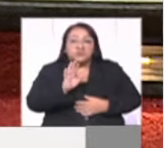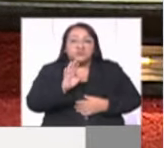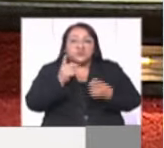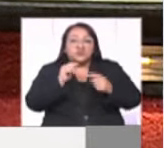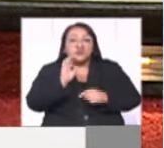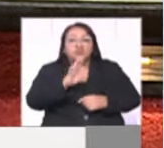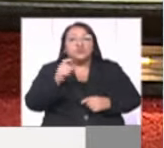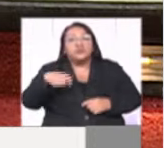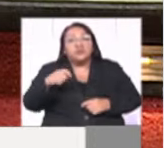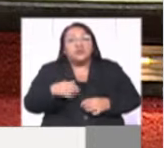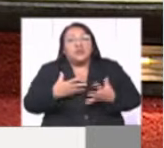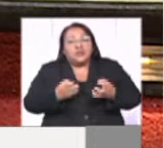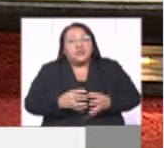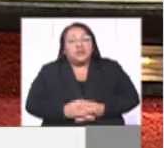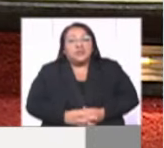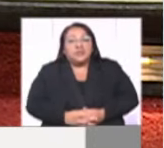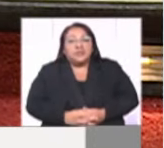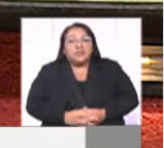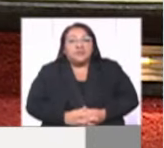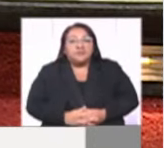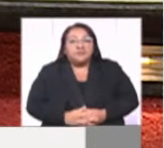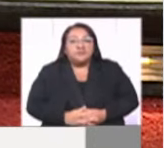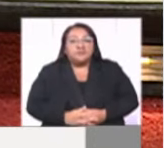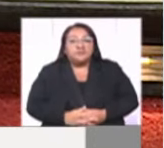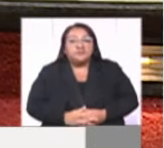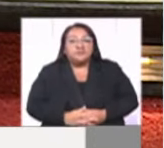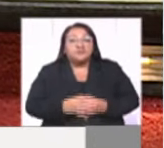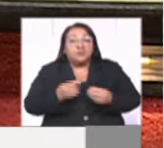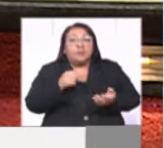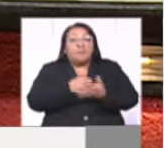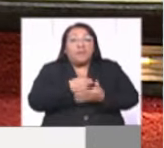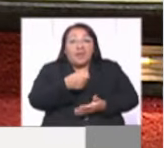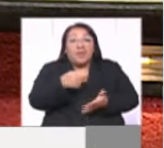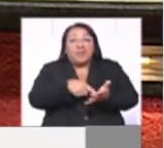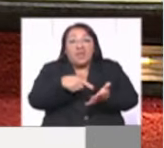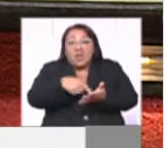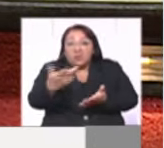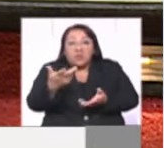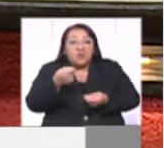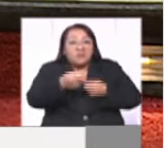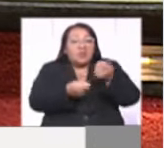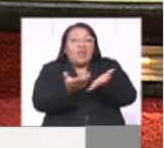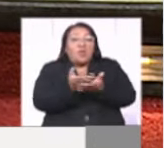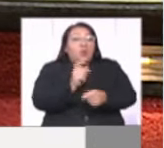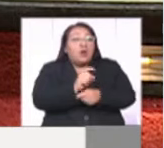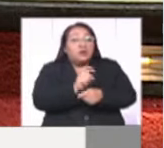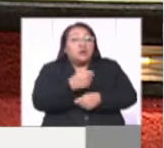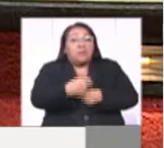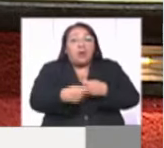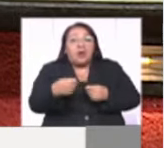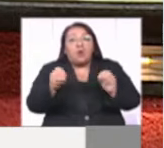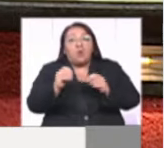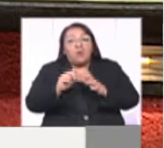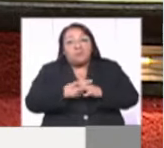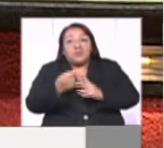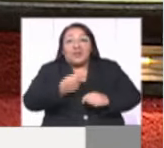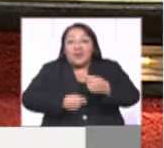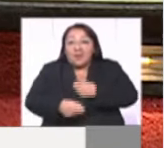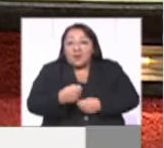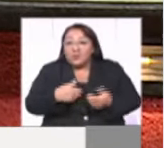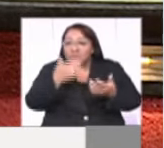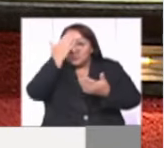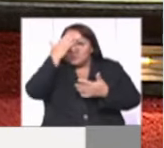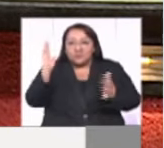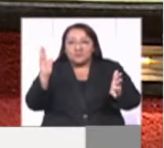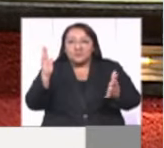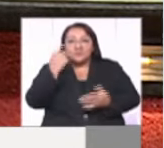sus necesidades individuales, como pagar deudas, invertir en educación o iniciar un negocio.